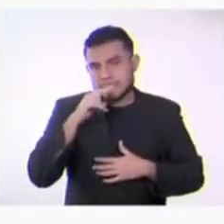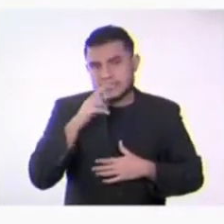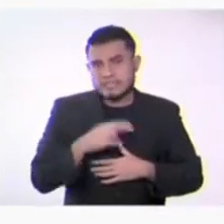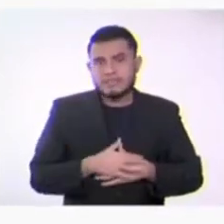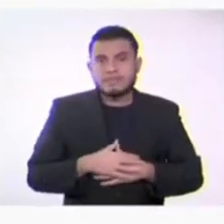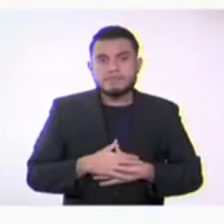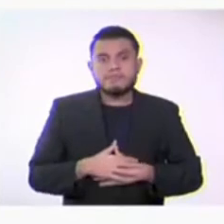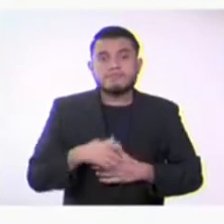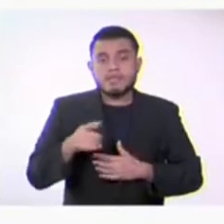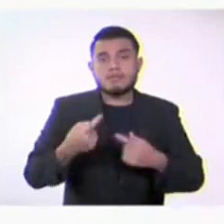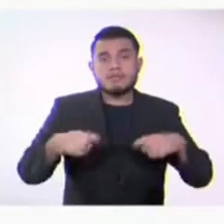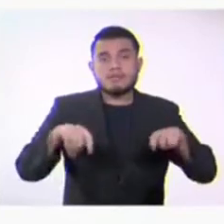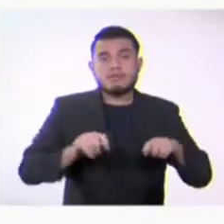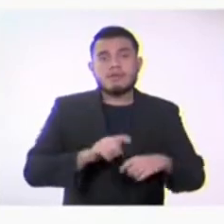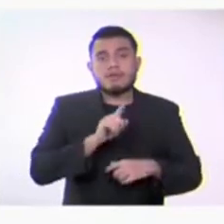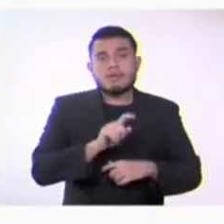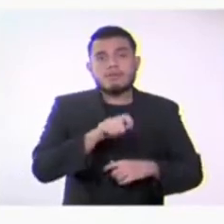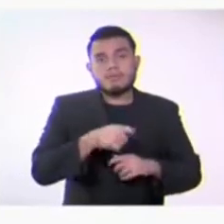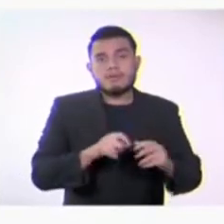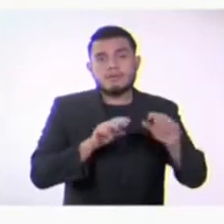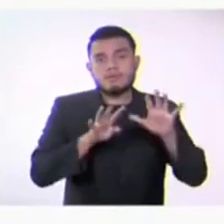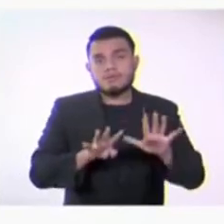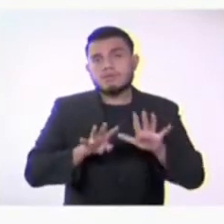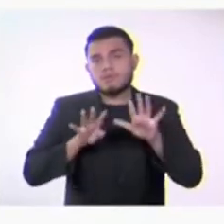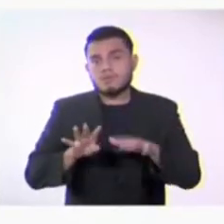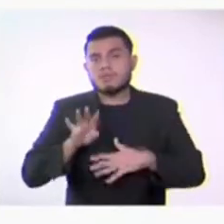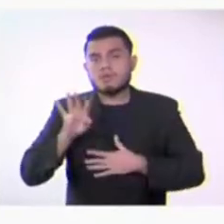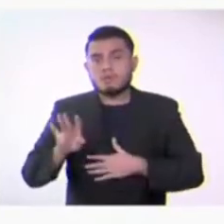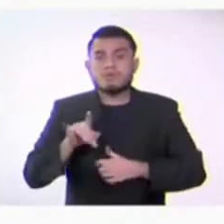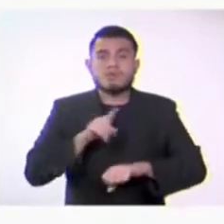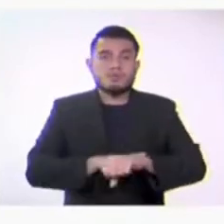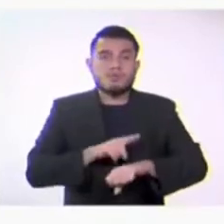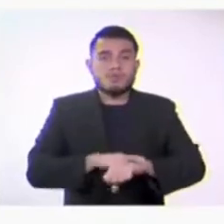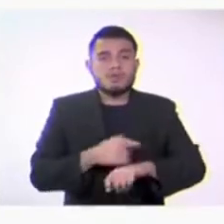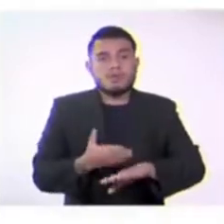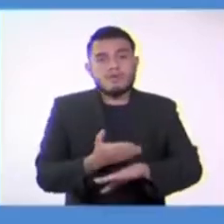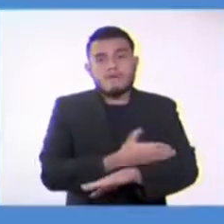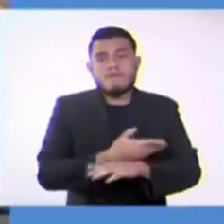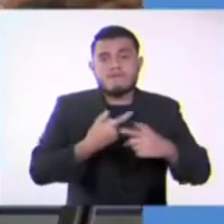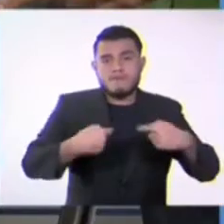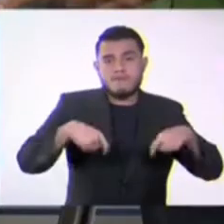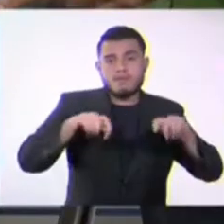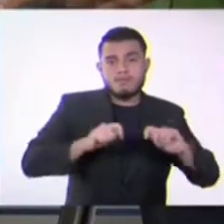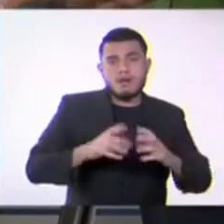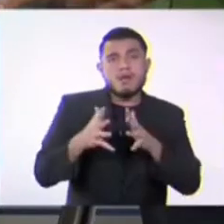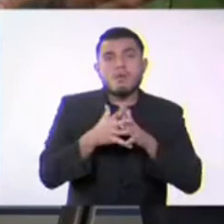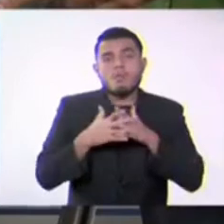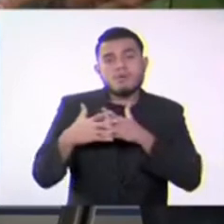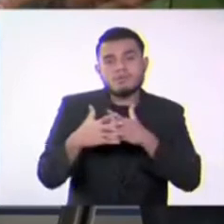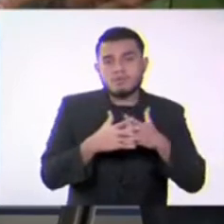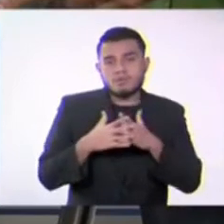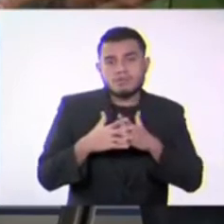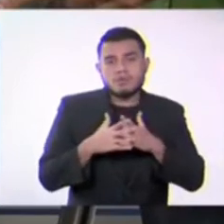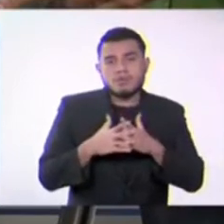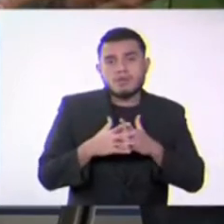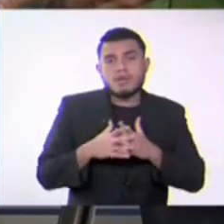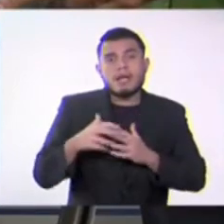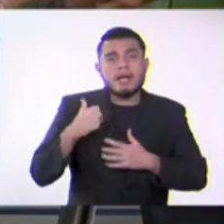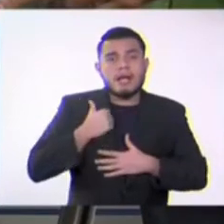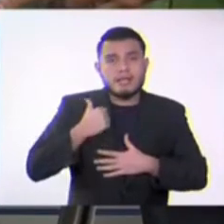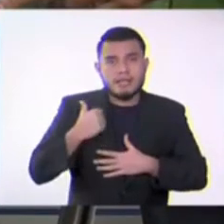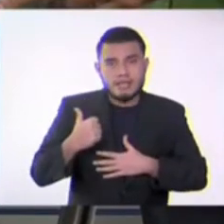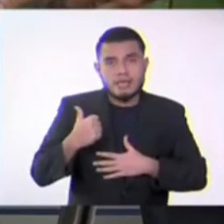firmó en 1994 y en un primer momento fue firmado por Estados Unidos, Canadá